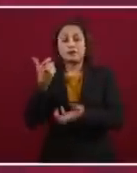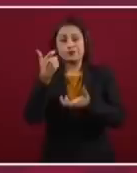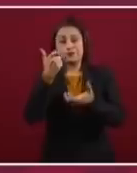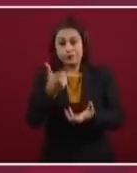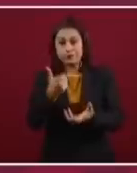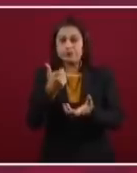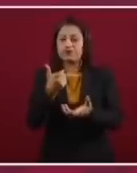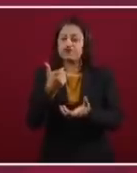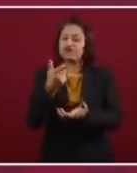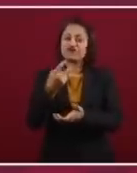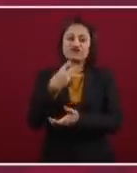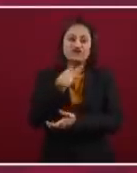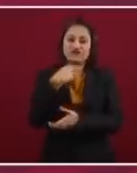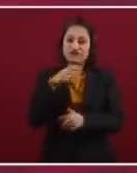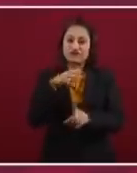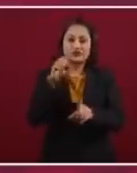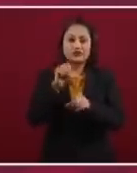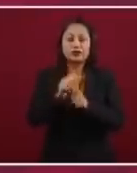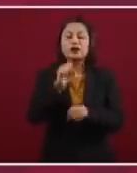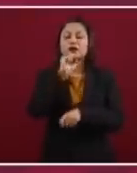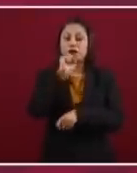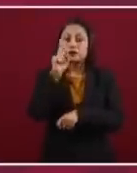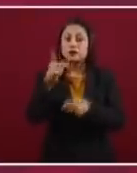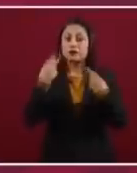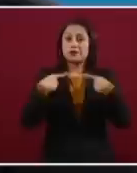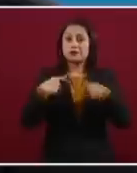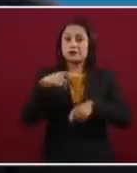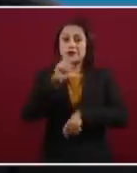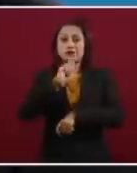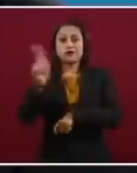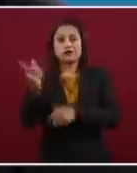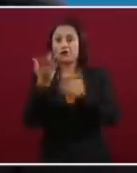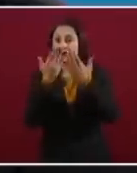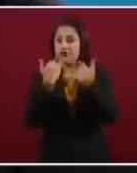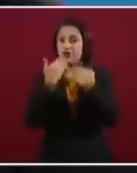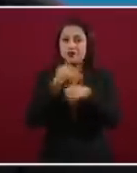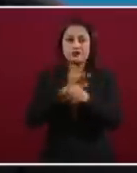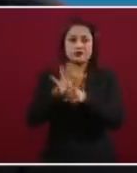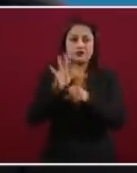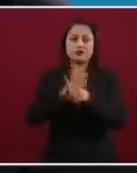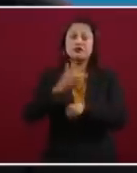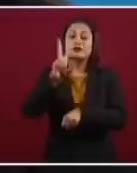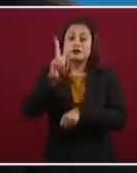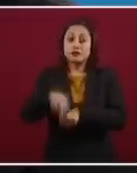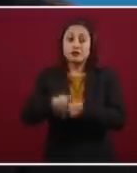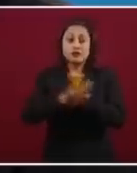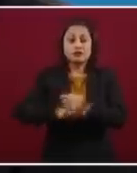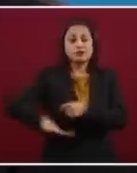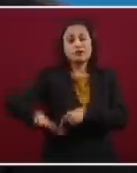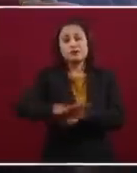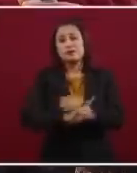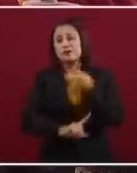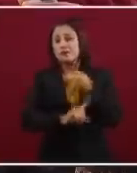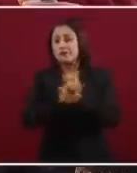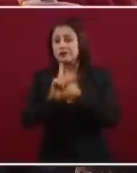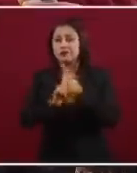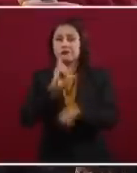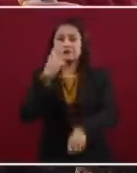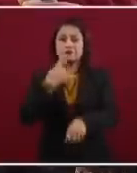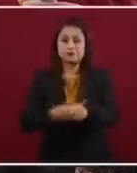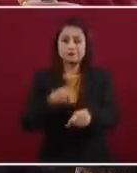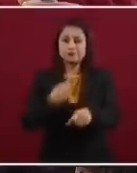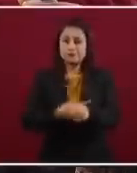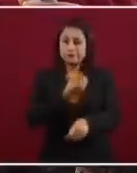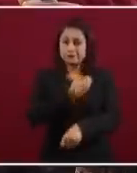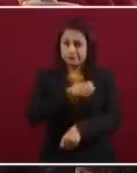restricciones de profesionalización imposible atender un problema de la magnitud que representa la epidemia de salud mental la